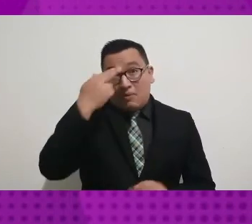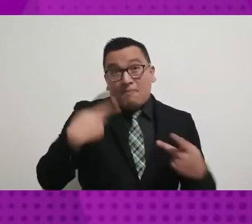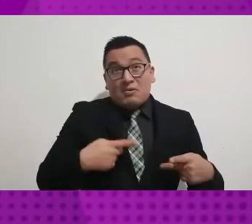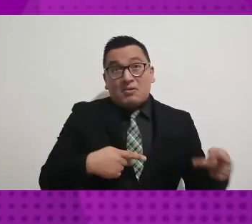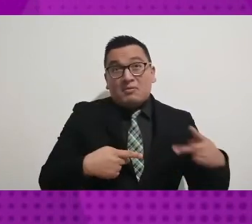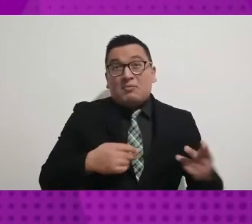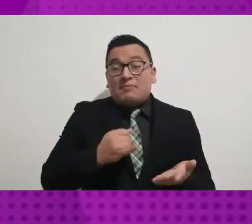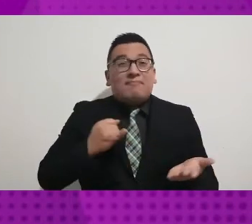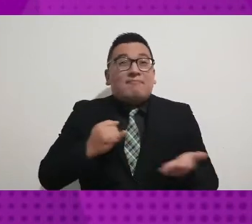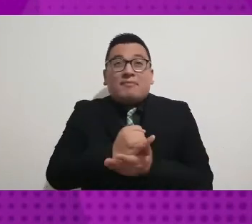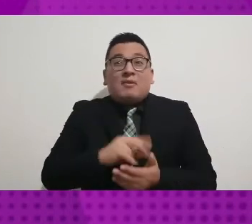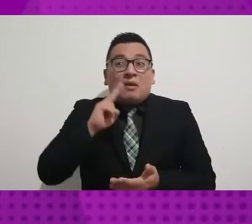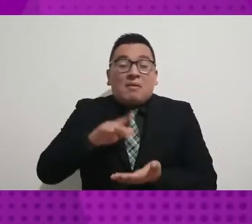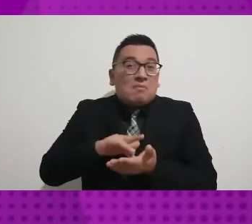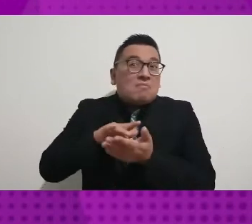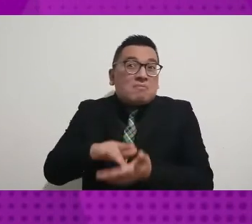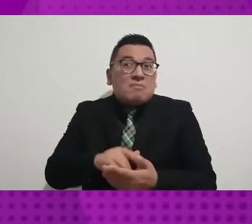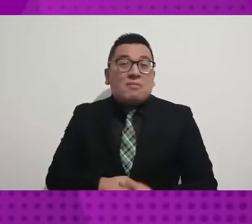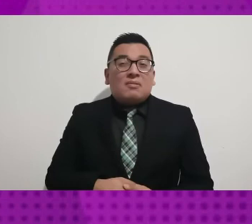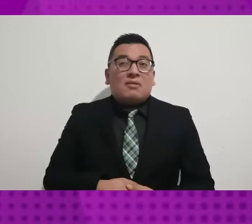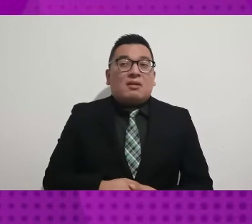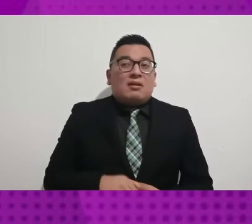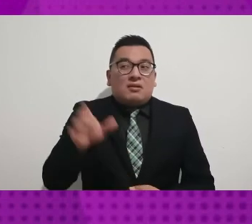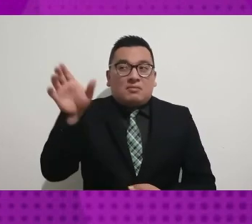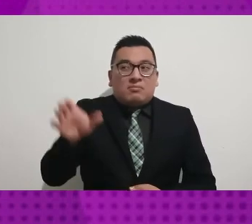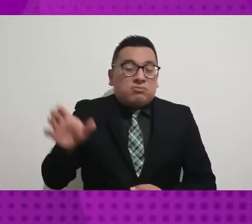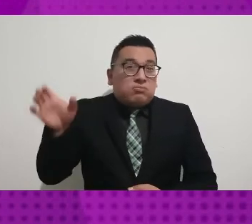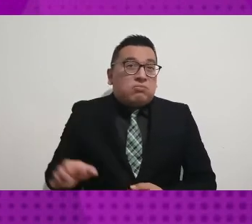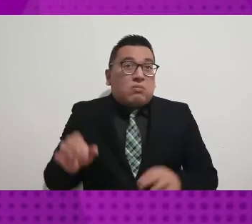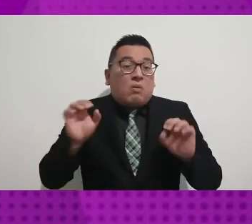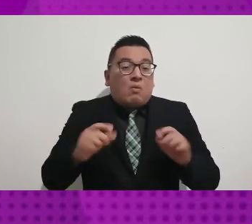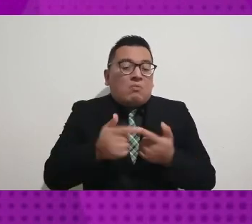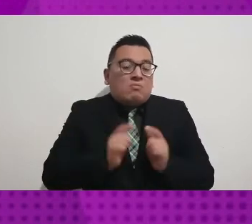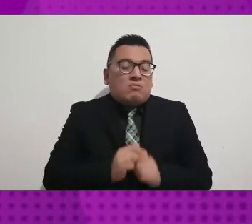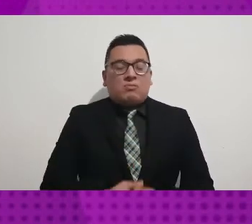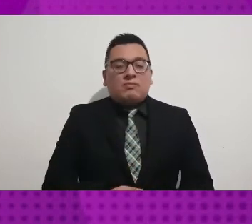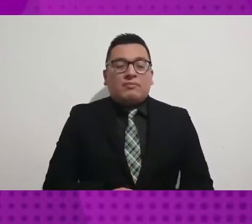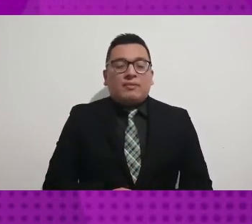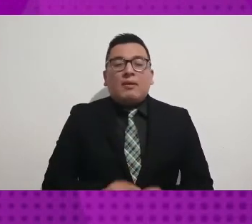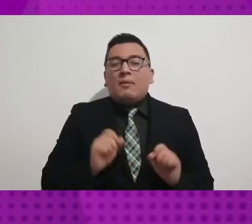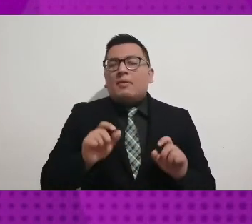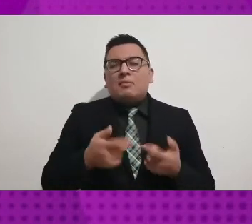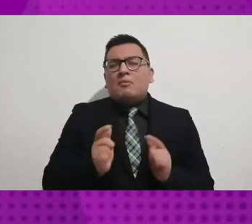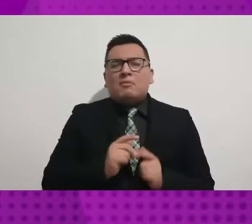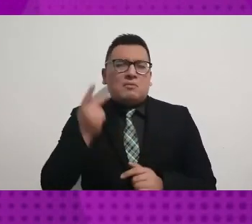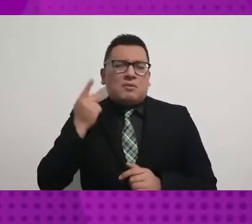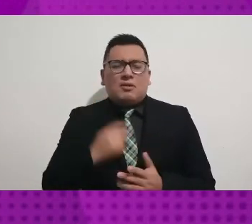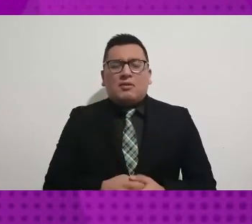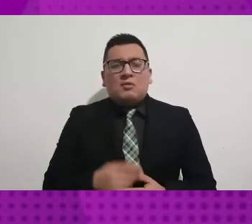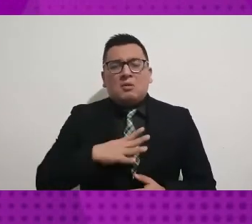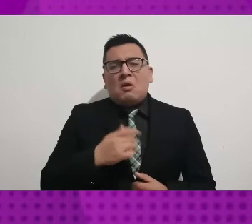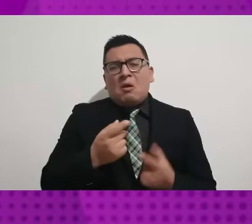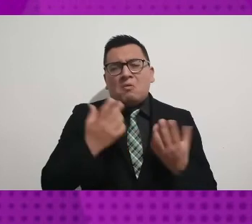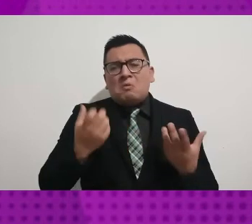es una decisión del electorado. El electorado decide si vota por una candidatura independiente o por un partido, como les pasa a los